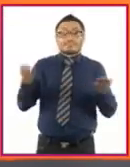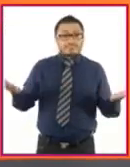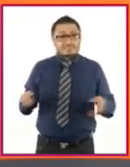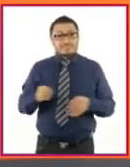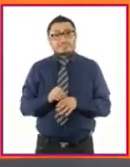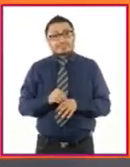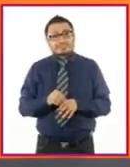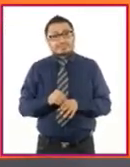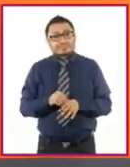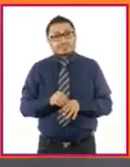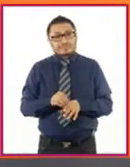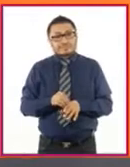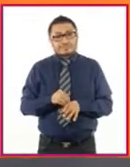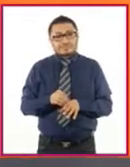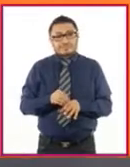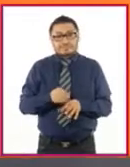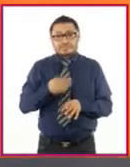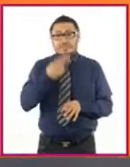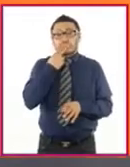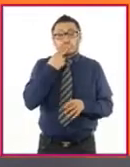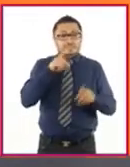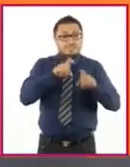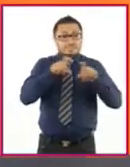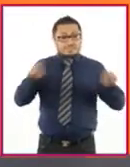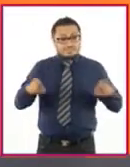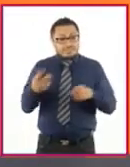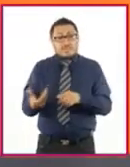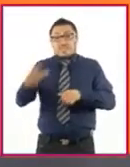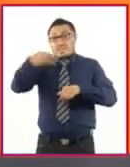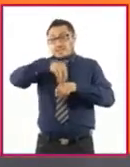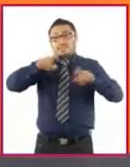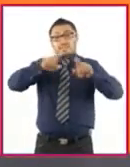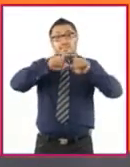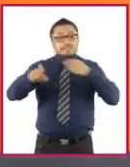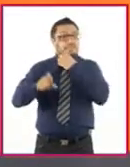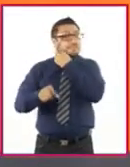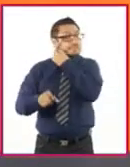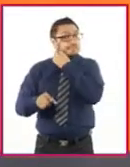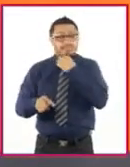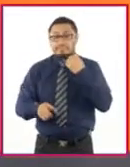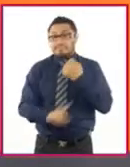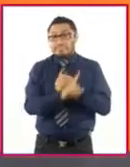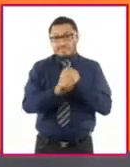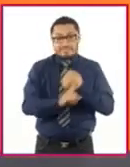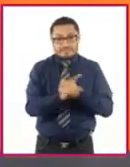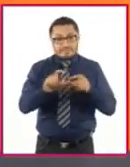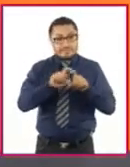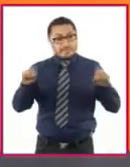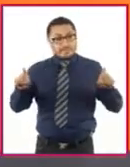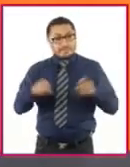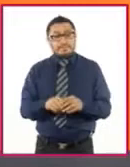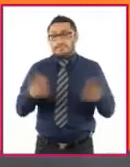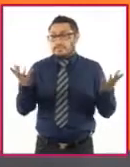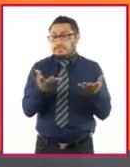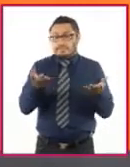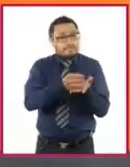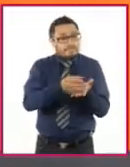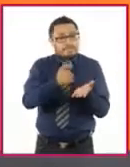se usan las expresiones anteriores y se establece la ecuación del problema. Háganla en su